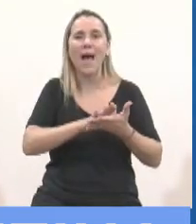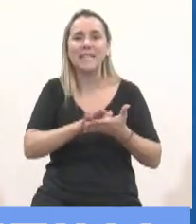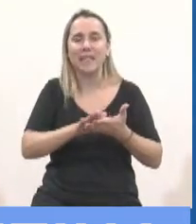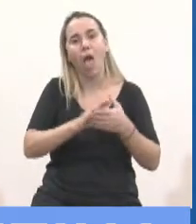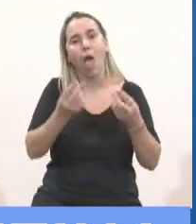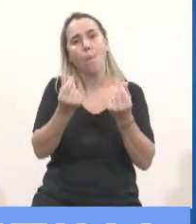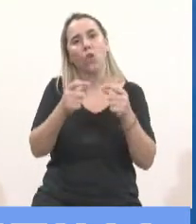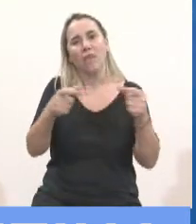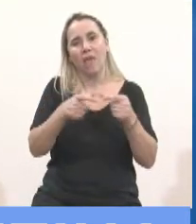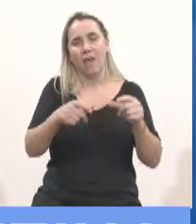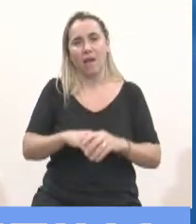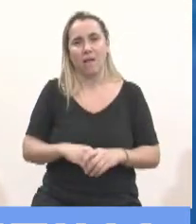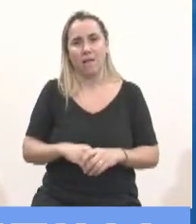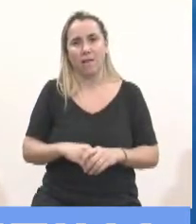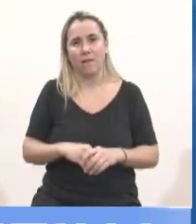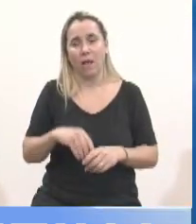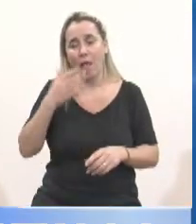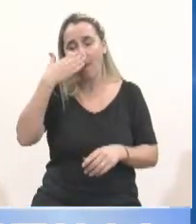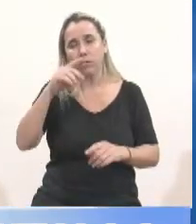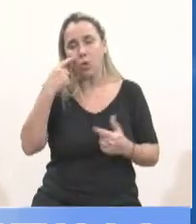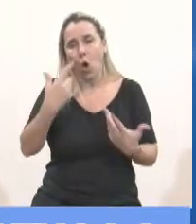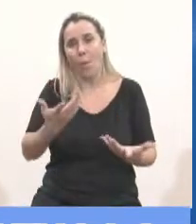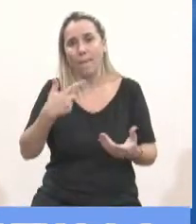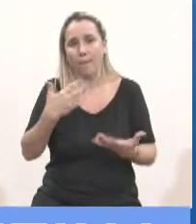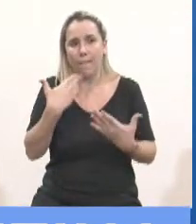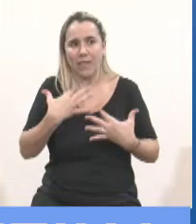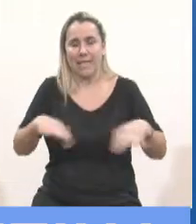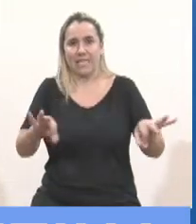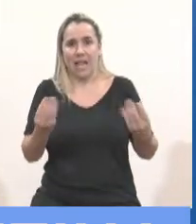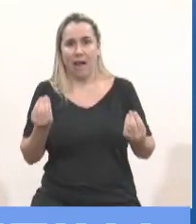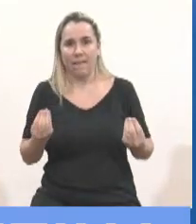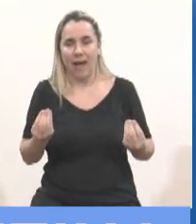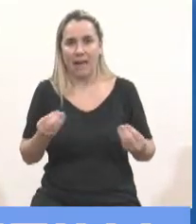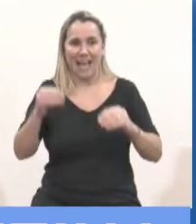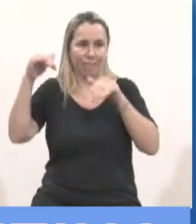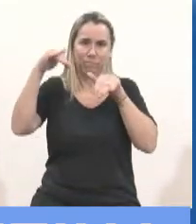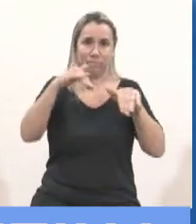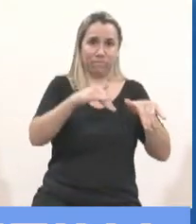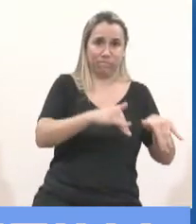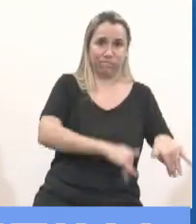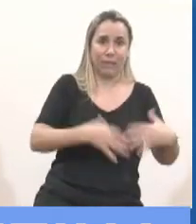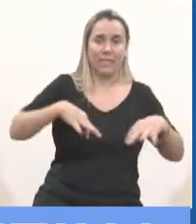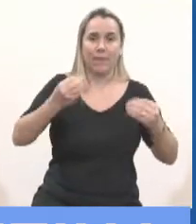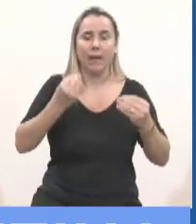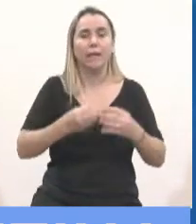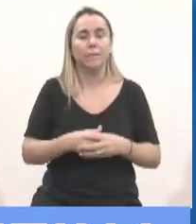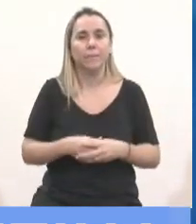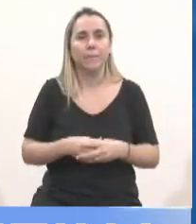monetaria. Y después, obviamente, que para atajar esas caídas, comenzaron a levantar la